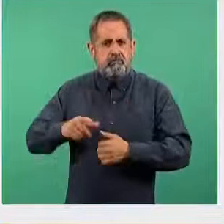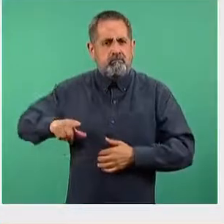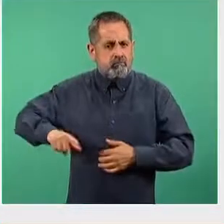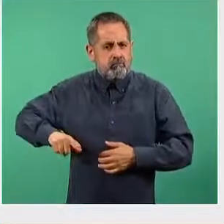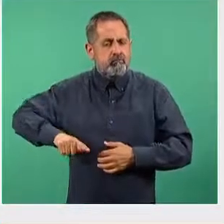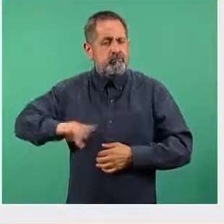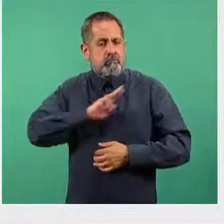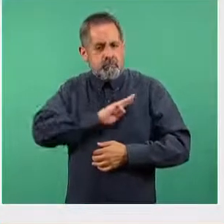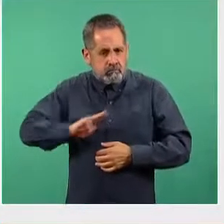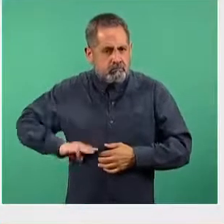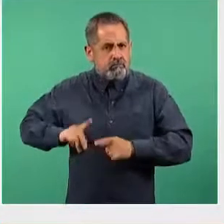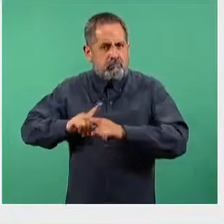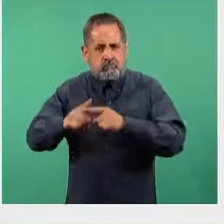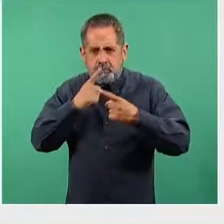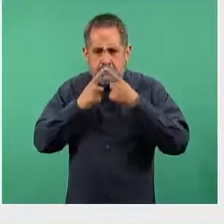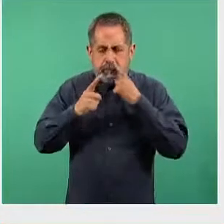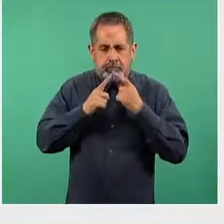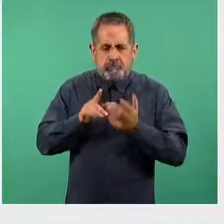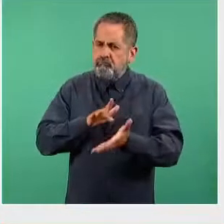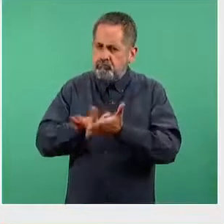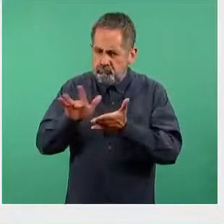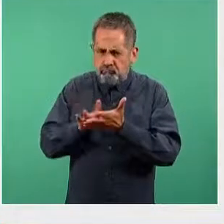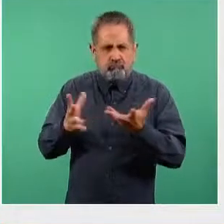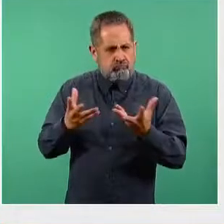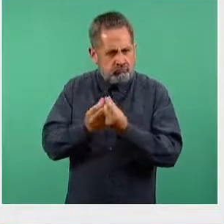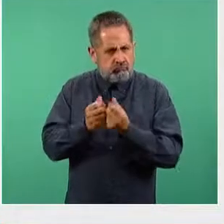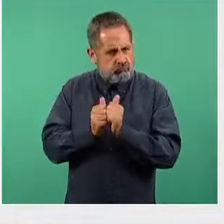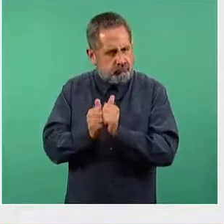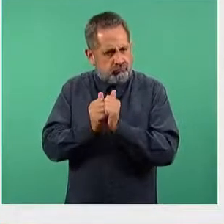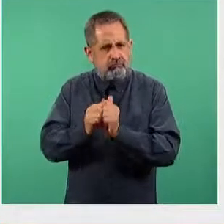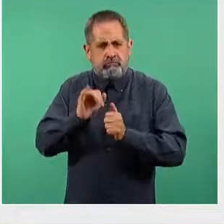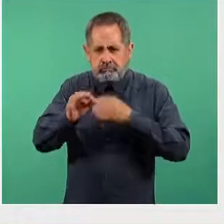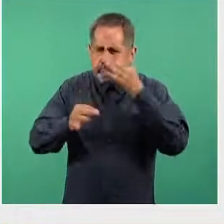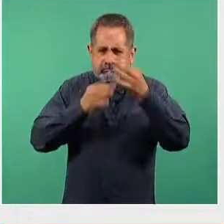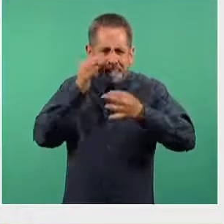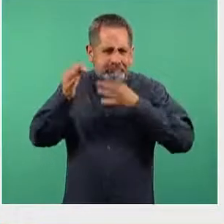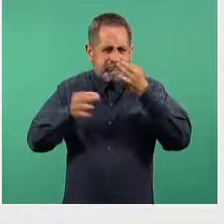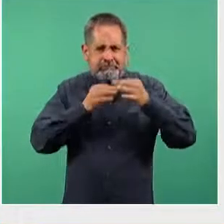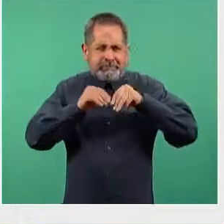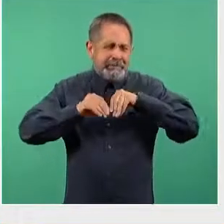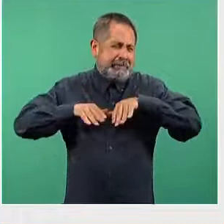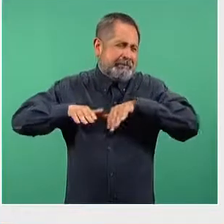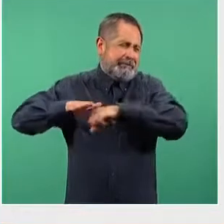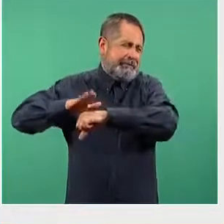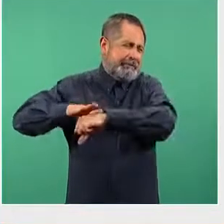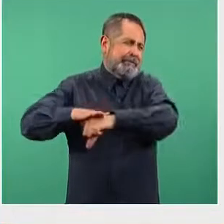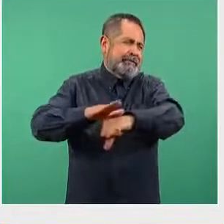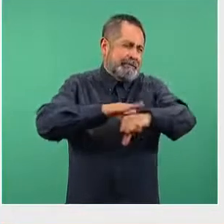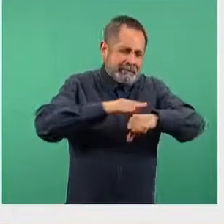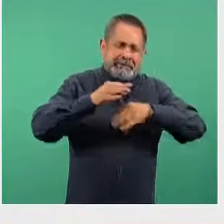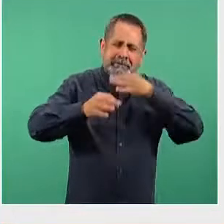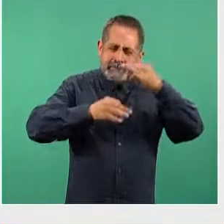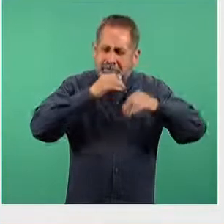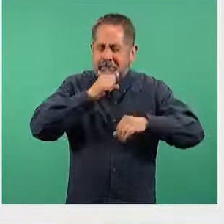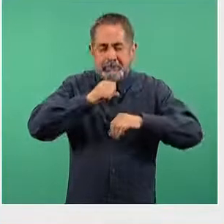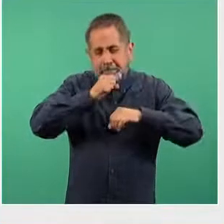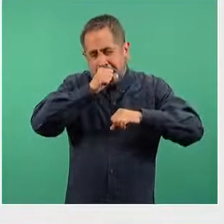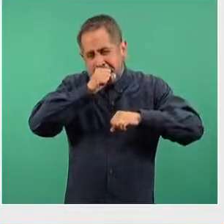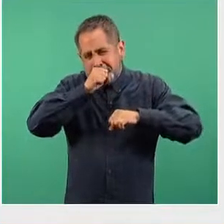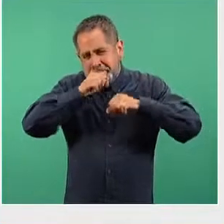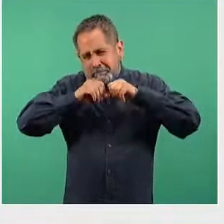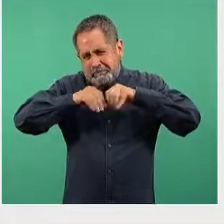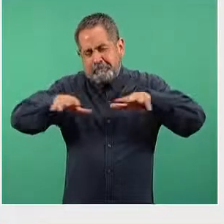municipales considerados aliados de la campaña. A través de esta campaña no solamente pretendemos